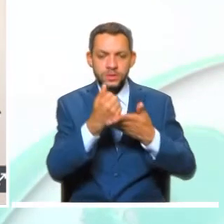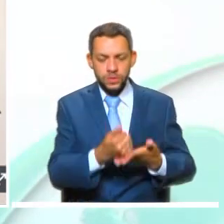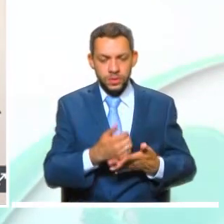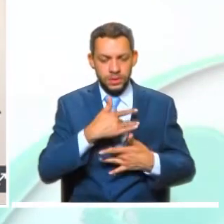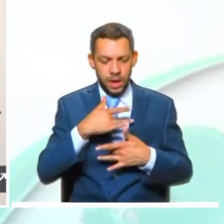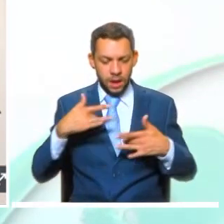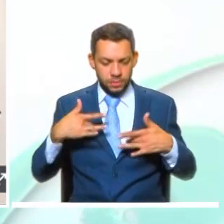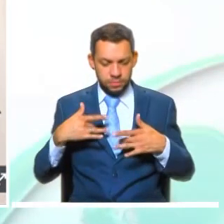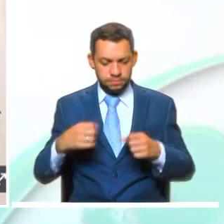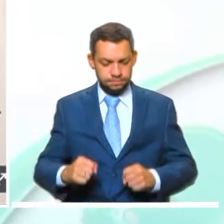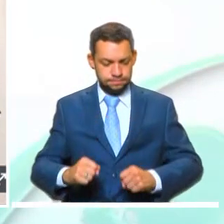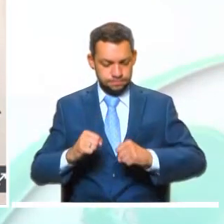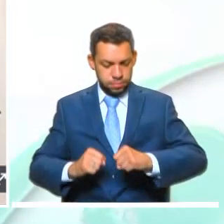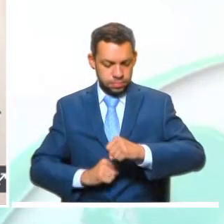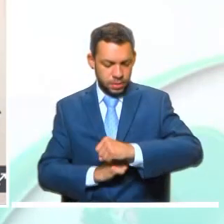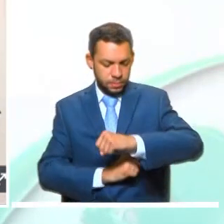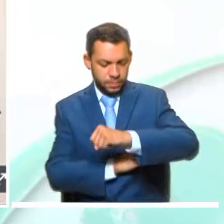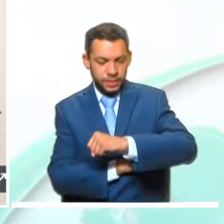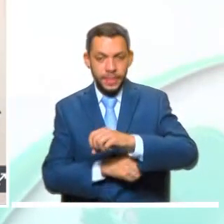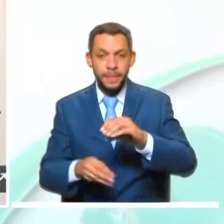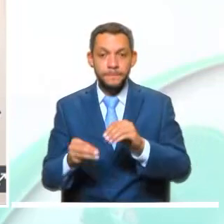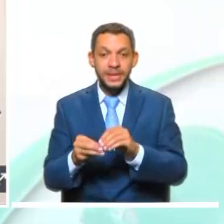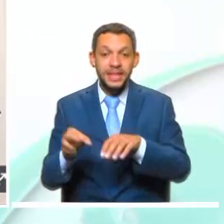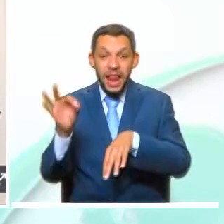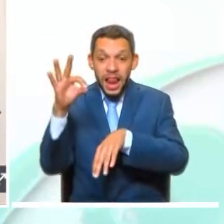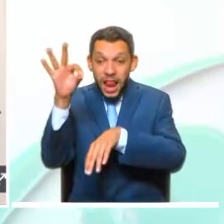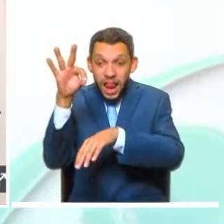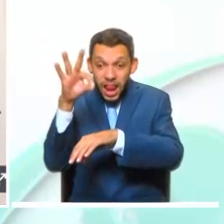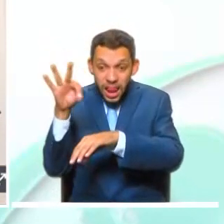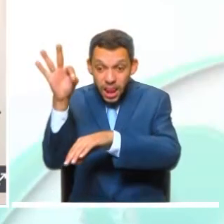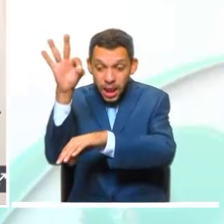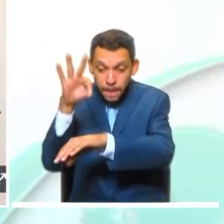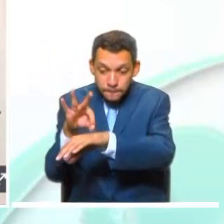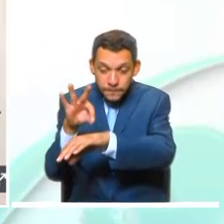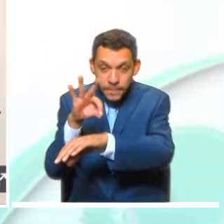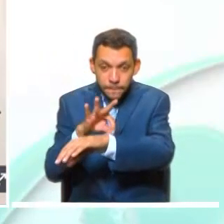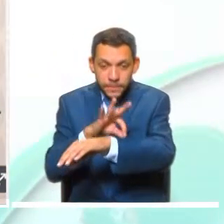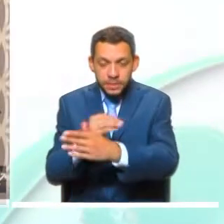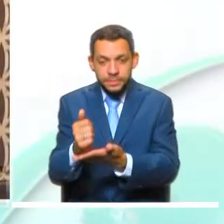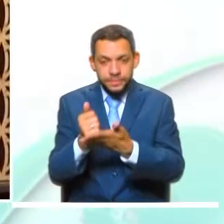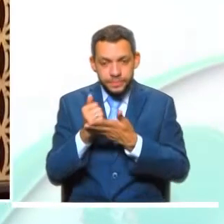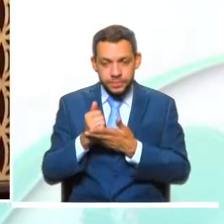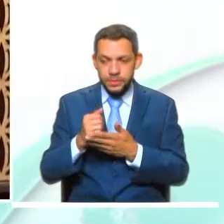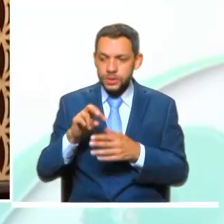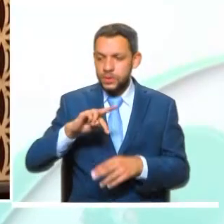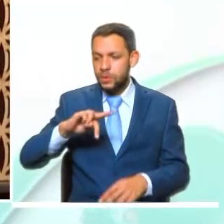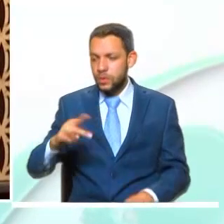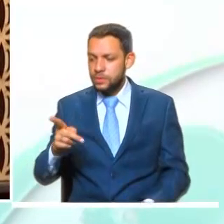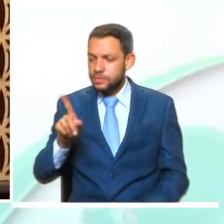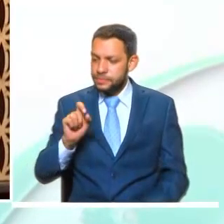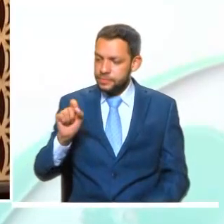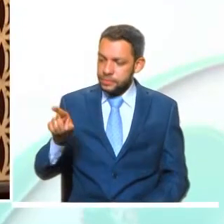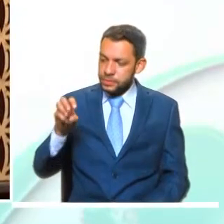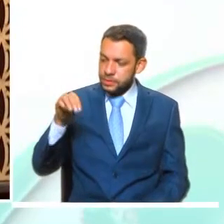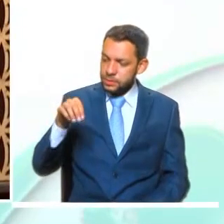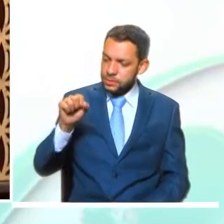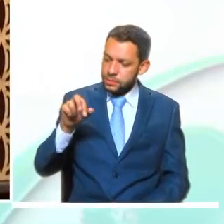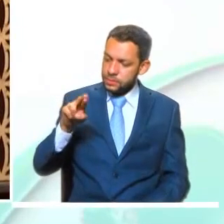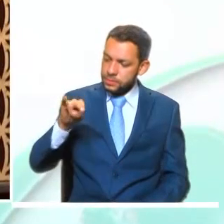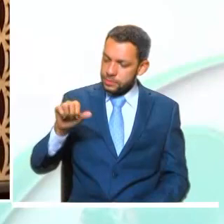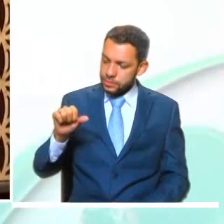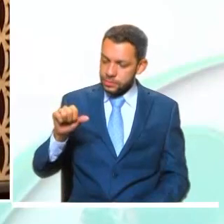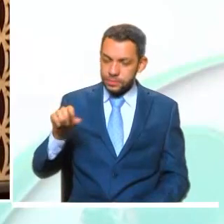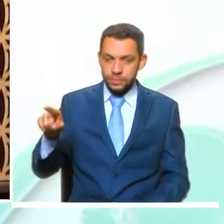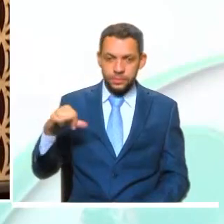inclusive hasta la misma apiterapia que ese tratamiento con las abejas moría cecilia castro doctor tengo 57 años